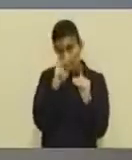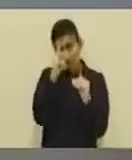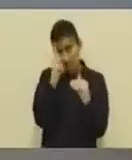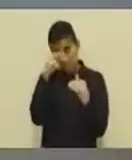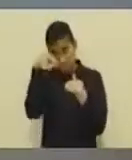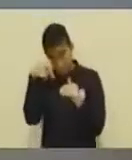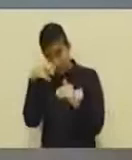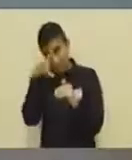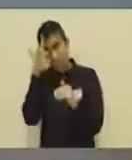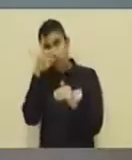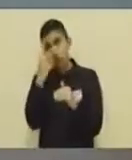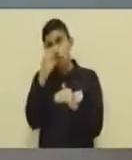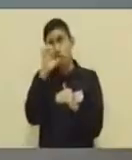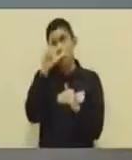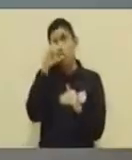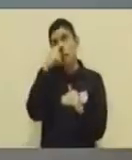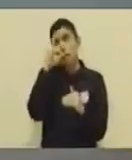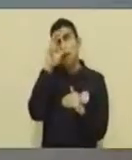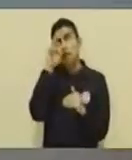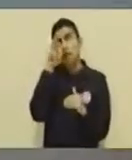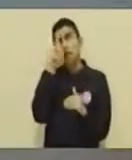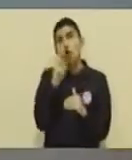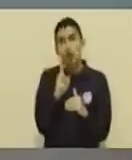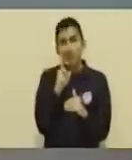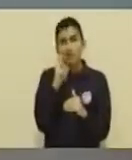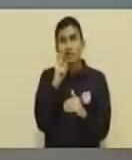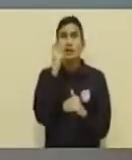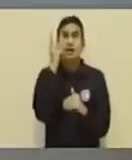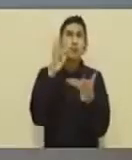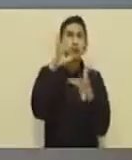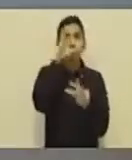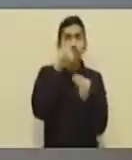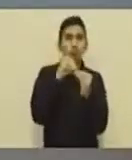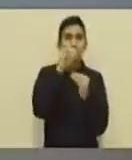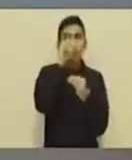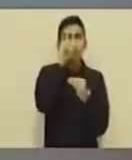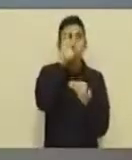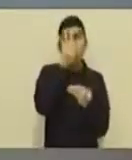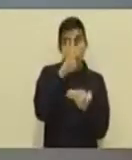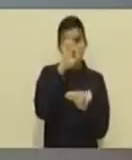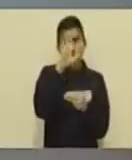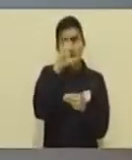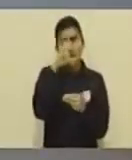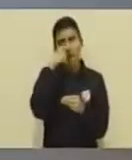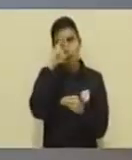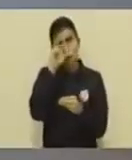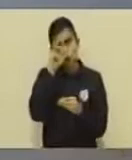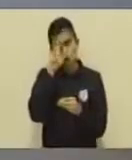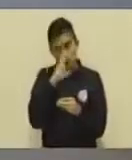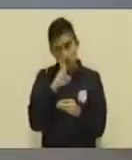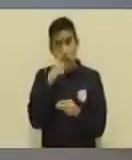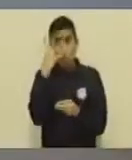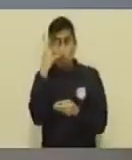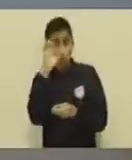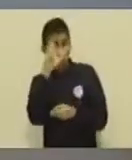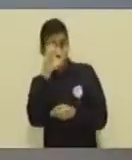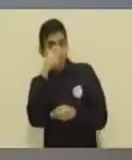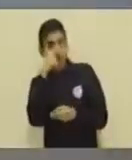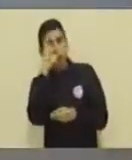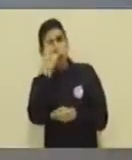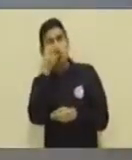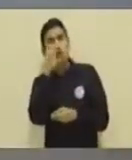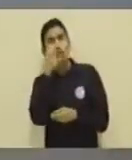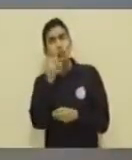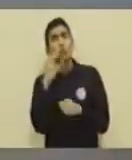aquí encontramos 2 electrones, otros 2 electrones, haciendo un total de 4 electrones. Entonces, estos 4 electrones son los que vamos